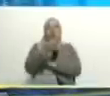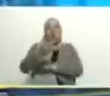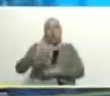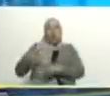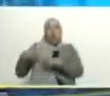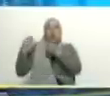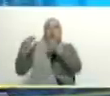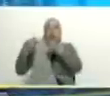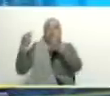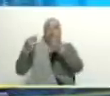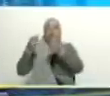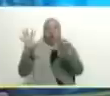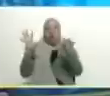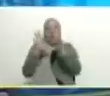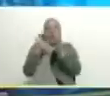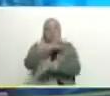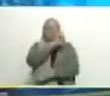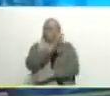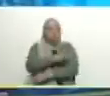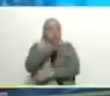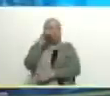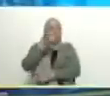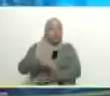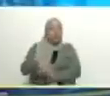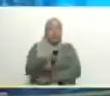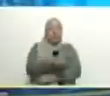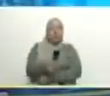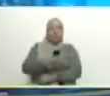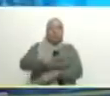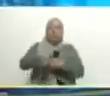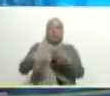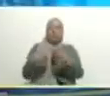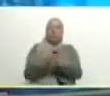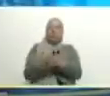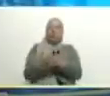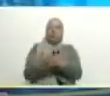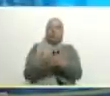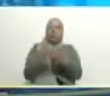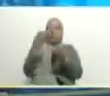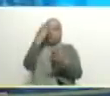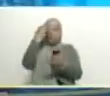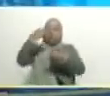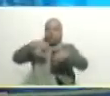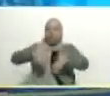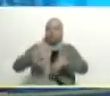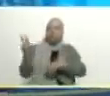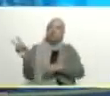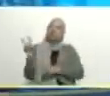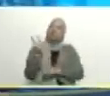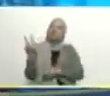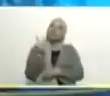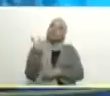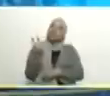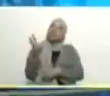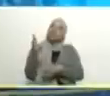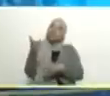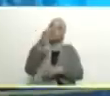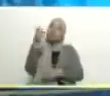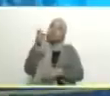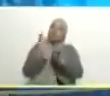país para ese quinto consenso, que es el consenso de que Venezuela debe